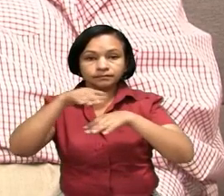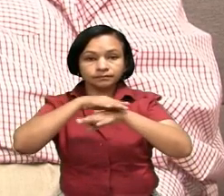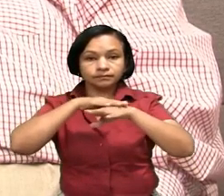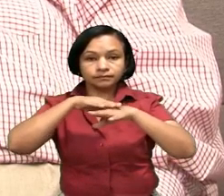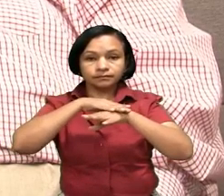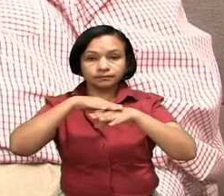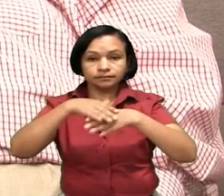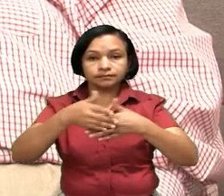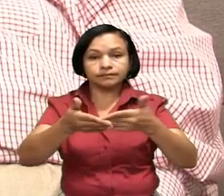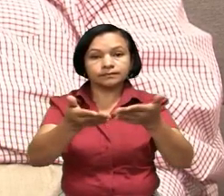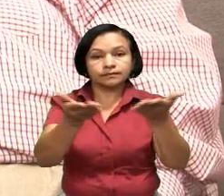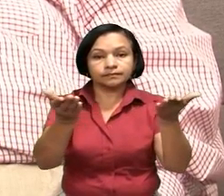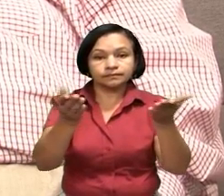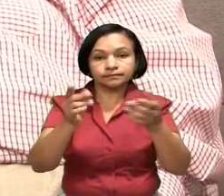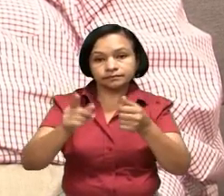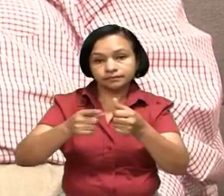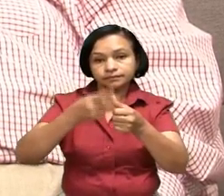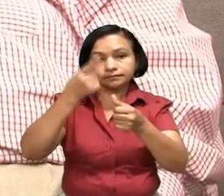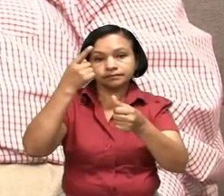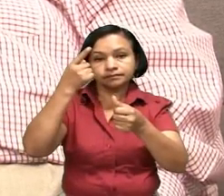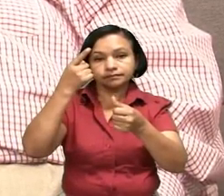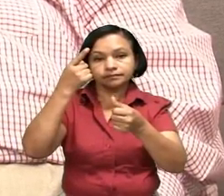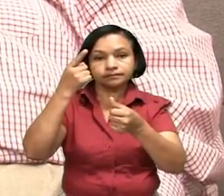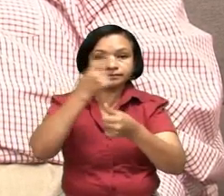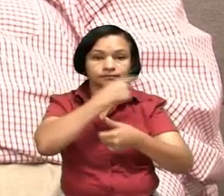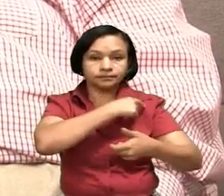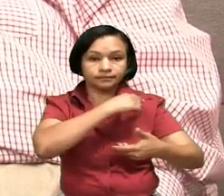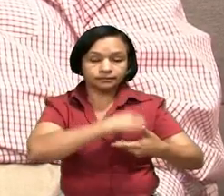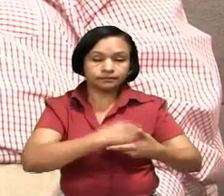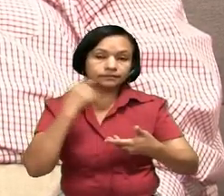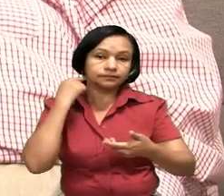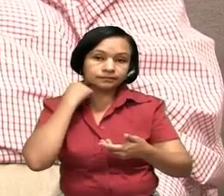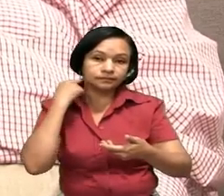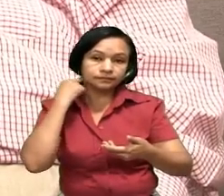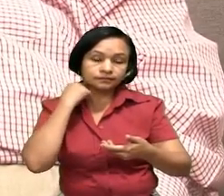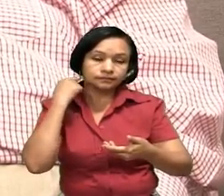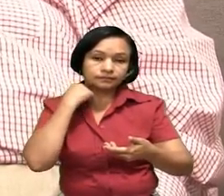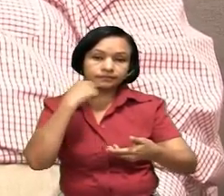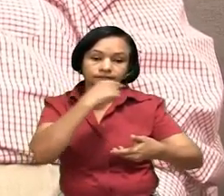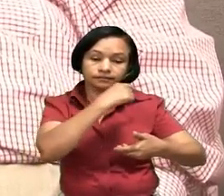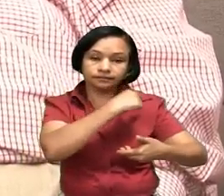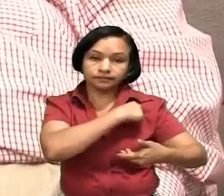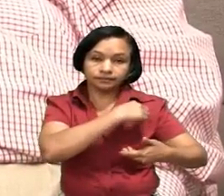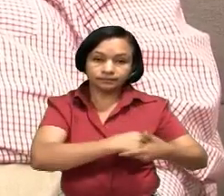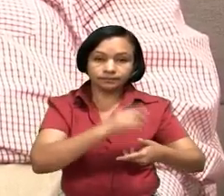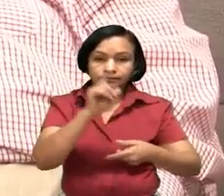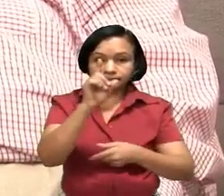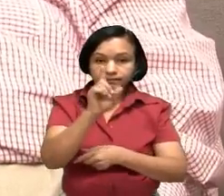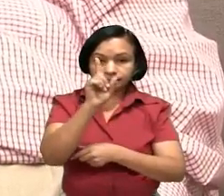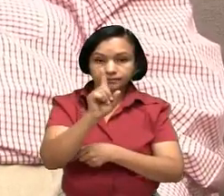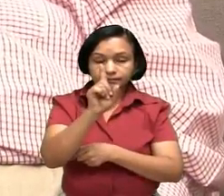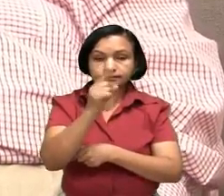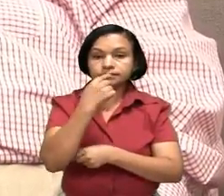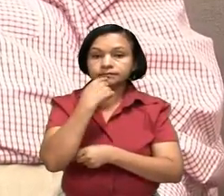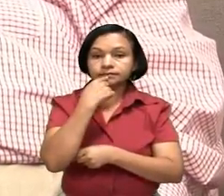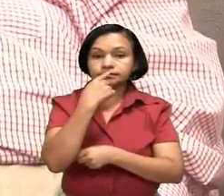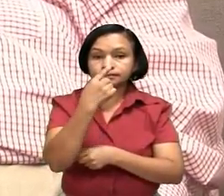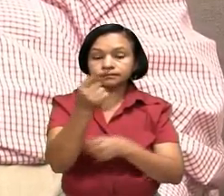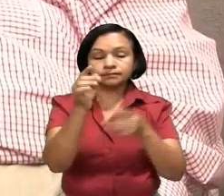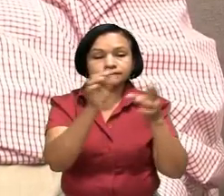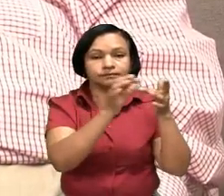el primero 2 de marzo de todos los años a partir de entonces se le dedicará a este día tan